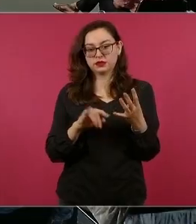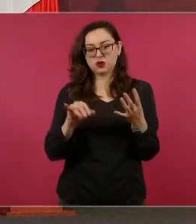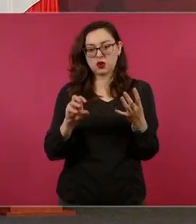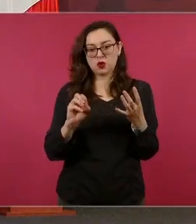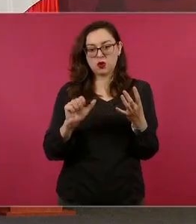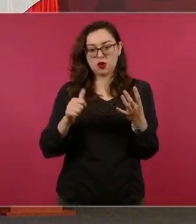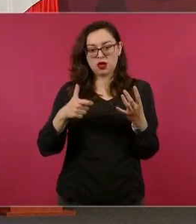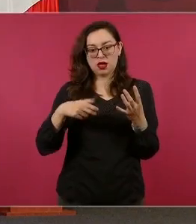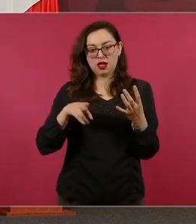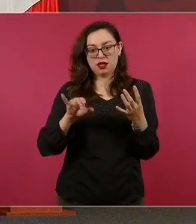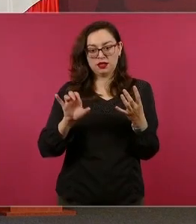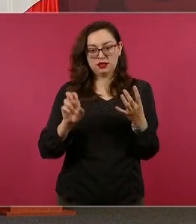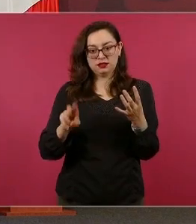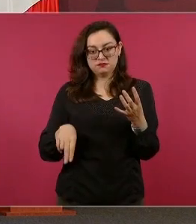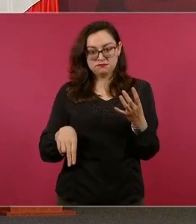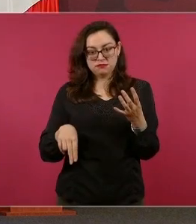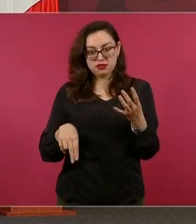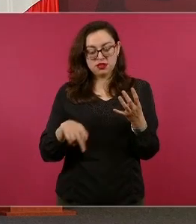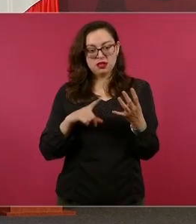Joaquín,